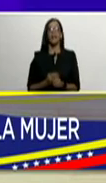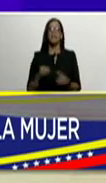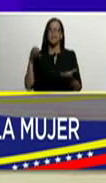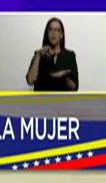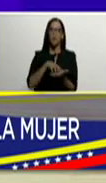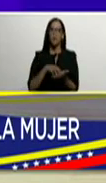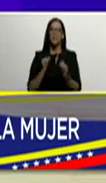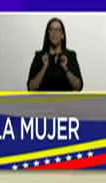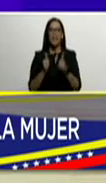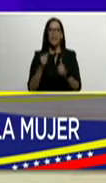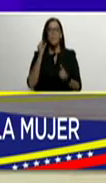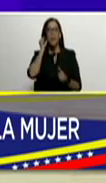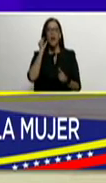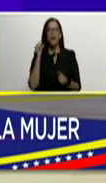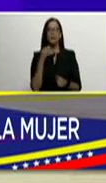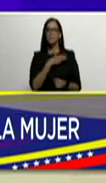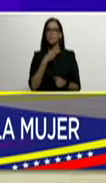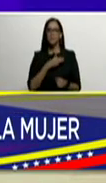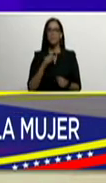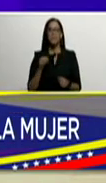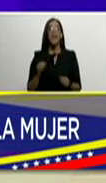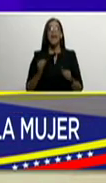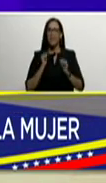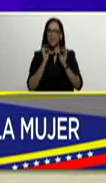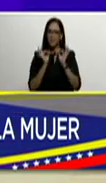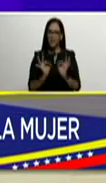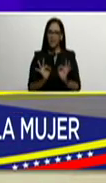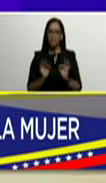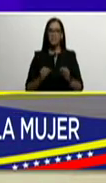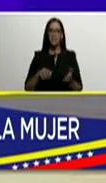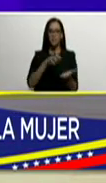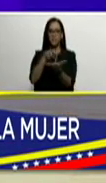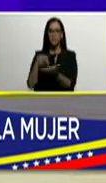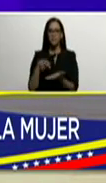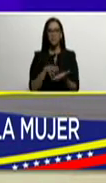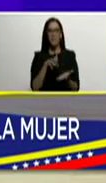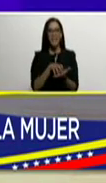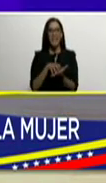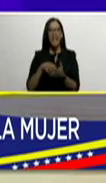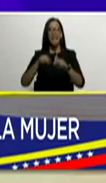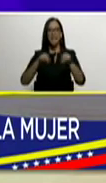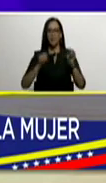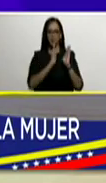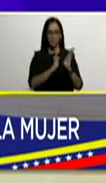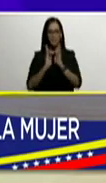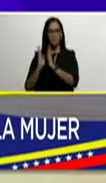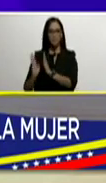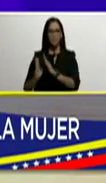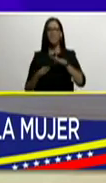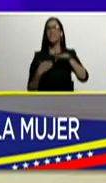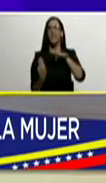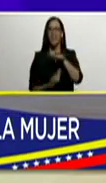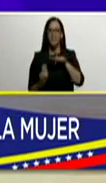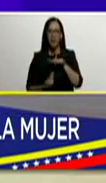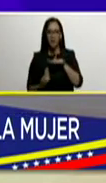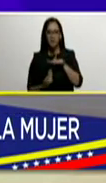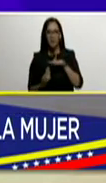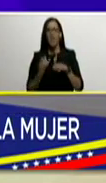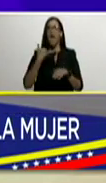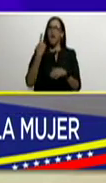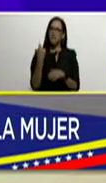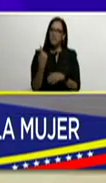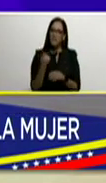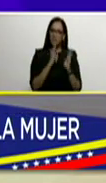Venezuela Mujer, hace falta organizarse en el territorio, hace falta organizarse en la base, hace